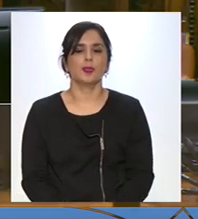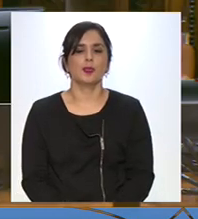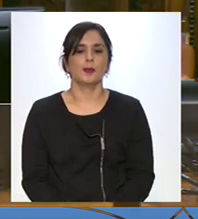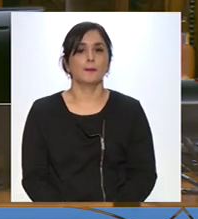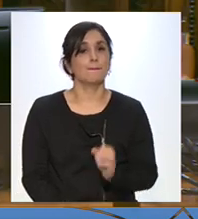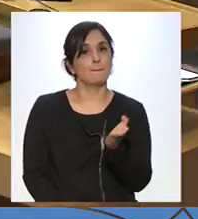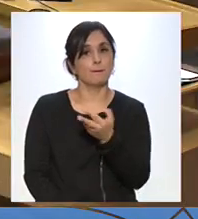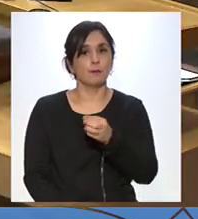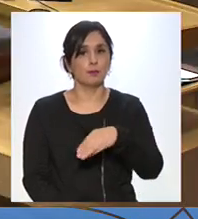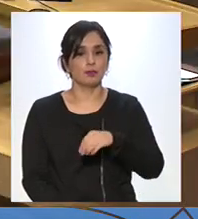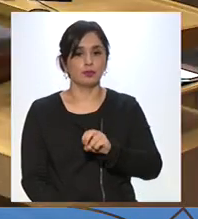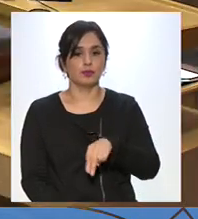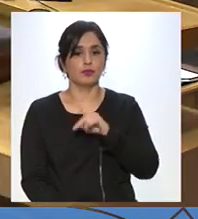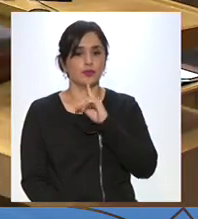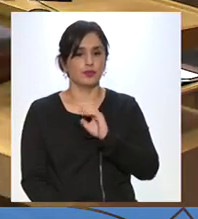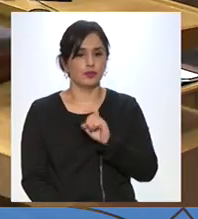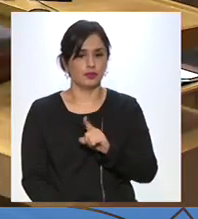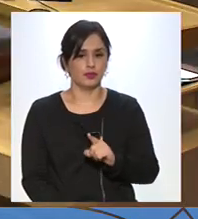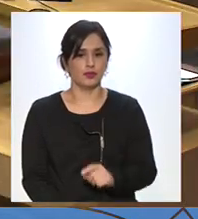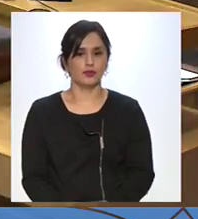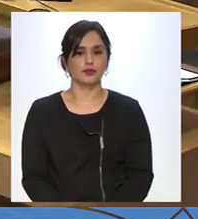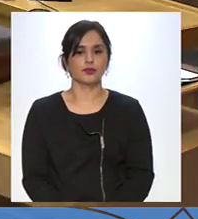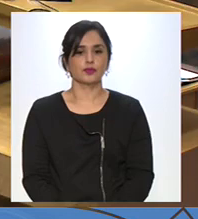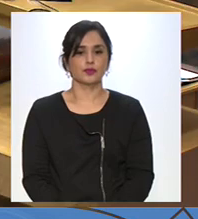Senador Montes.